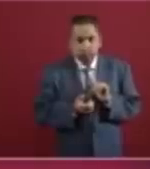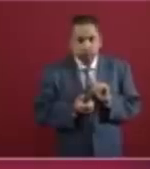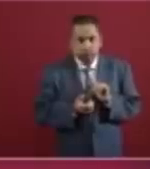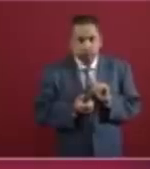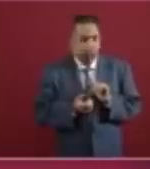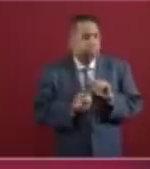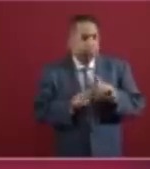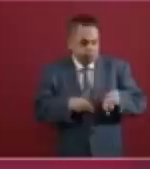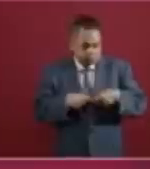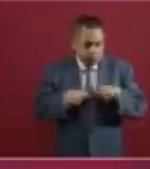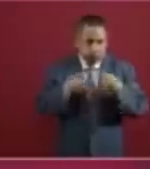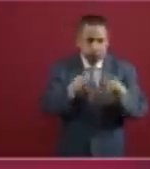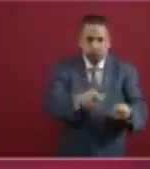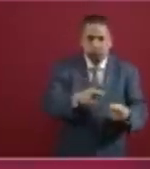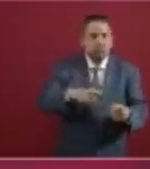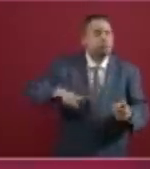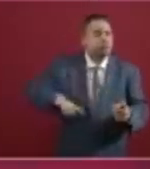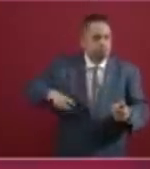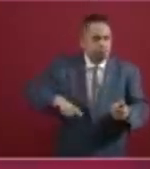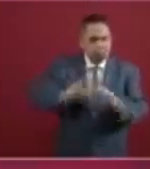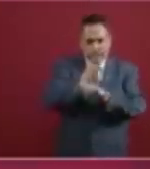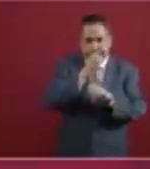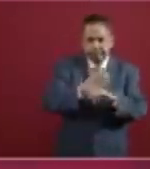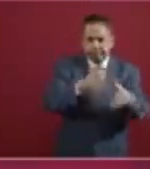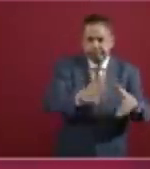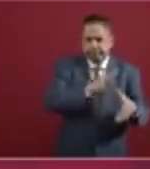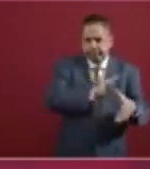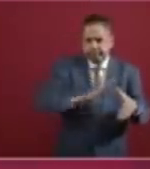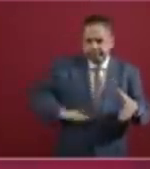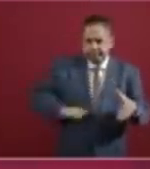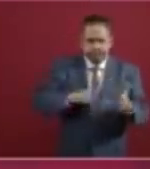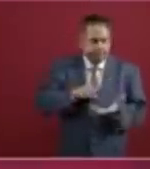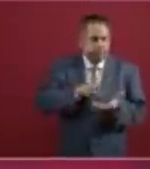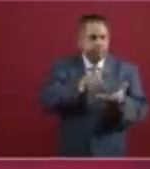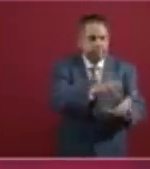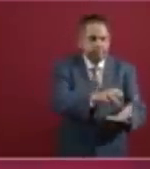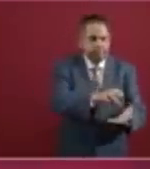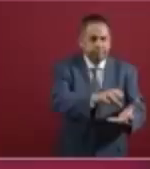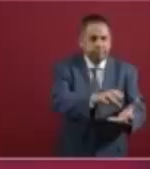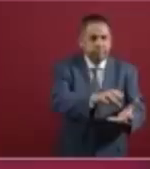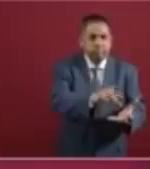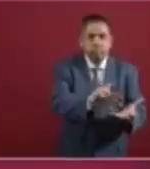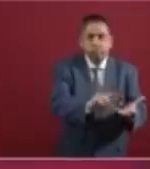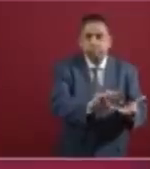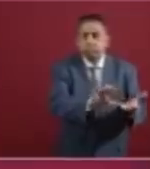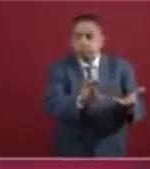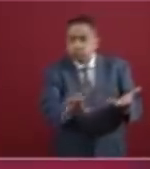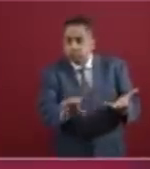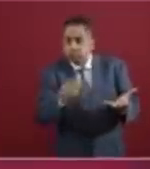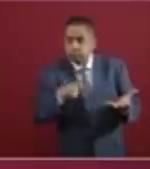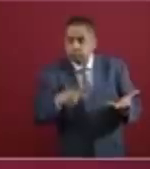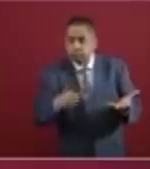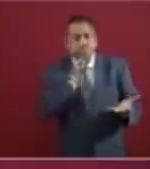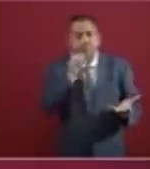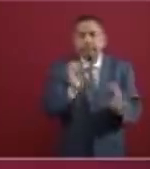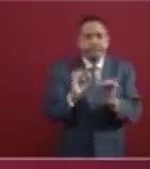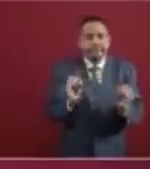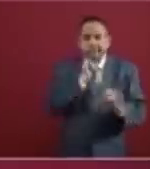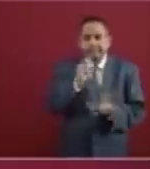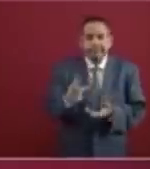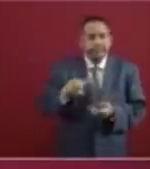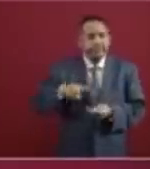se entregaba a los estados y a los gobiernos municipales y no llegaba al